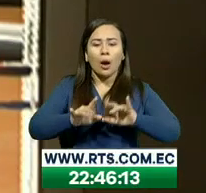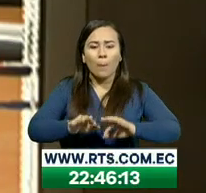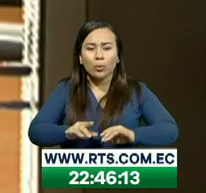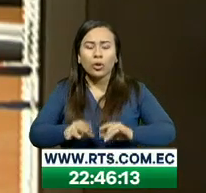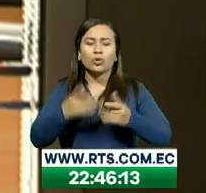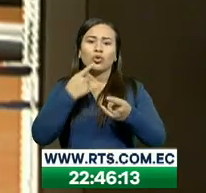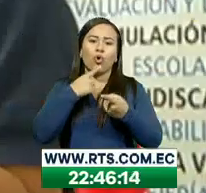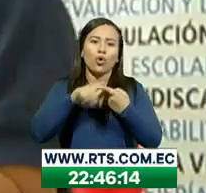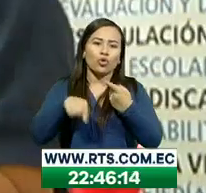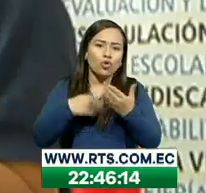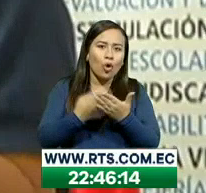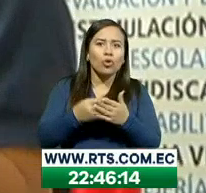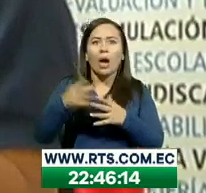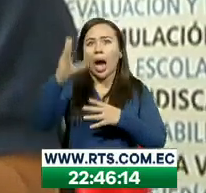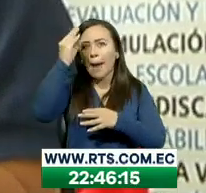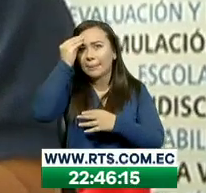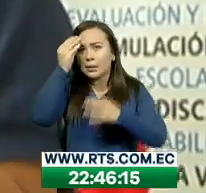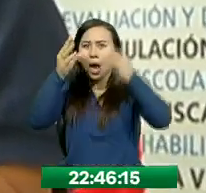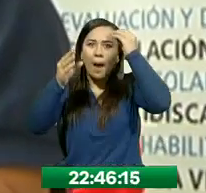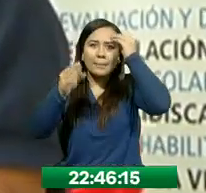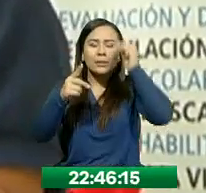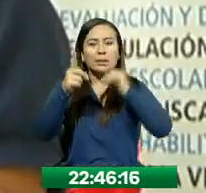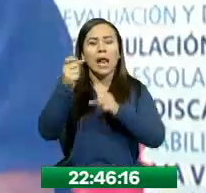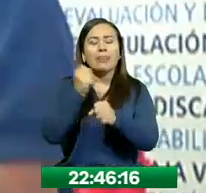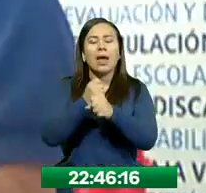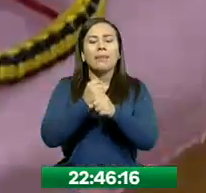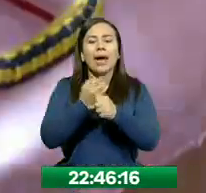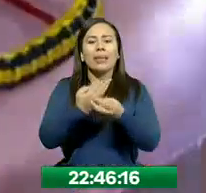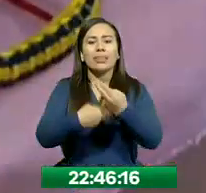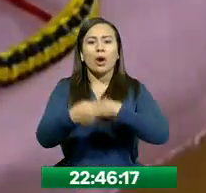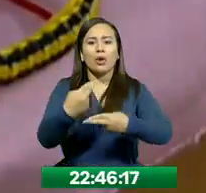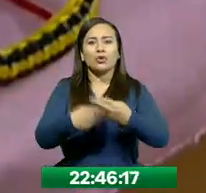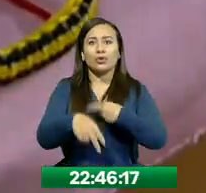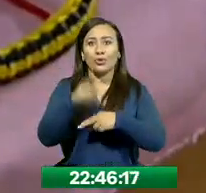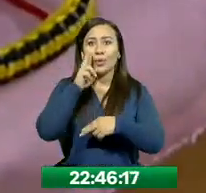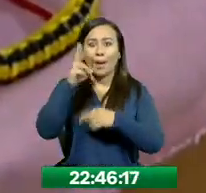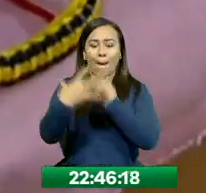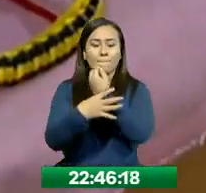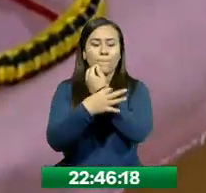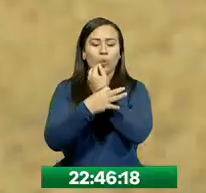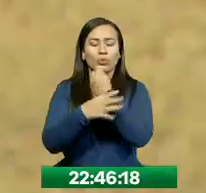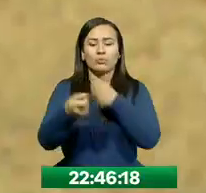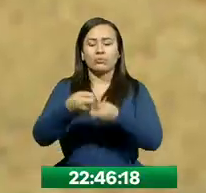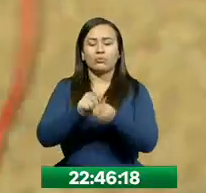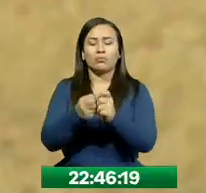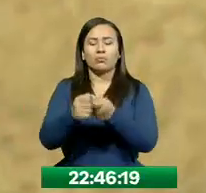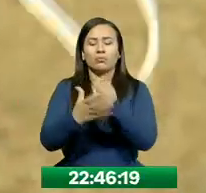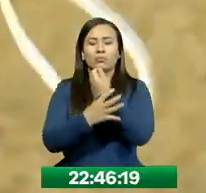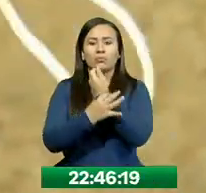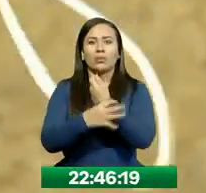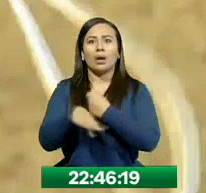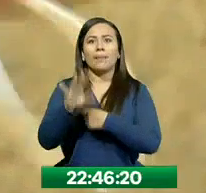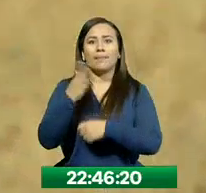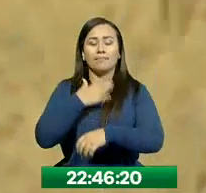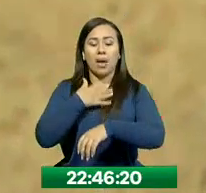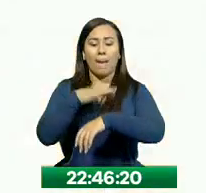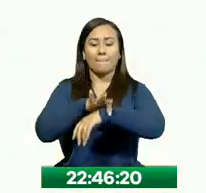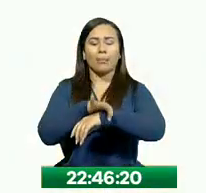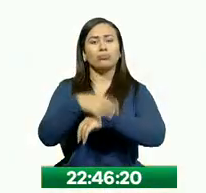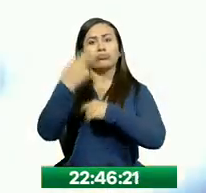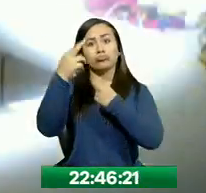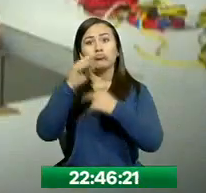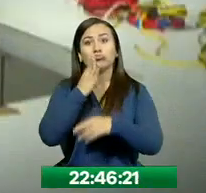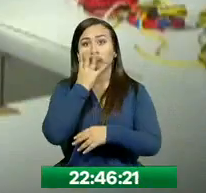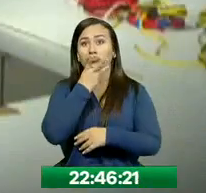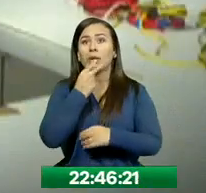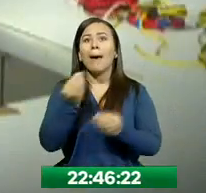destrezas manuales. Esto le permitió realizar un emprendimiento en la elaboración de pulseras. Es un producto bastante novedoso